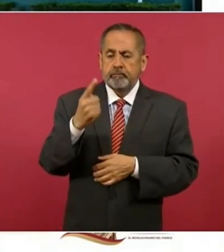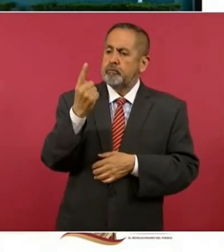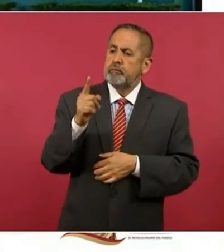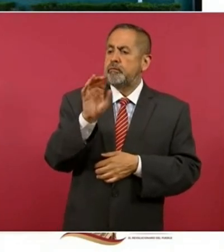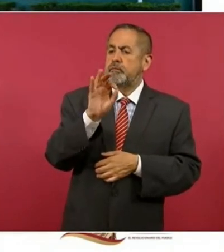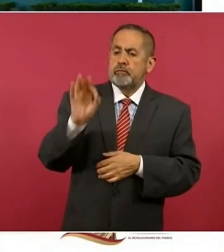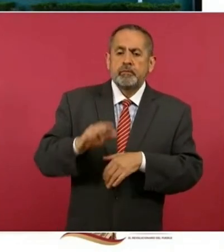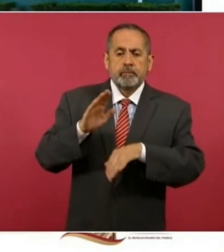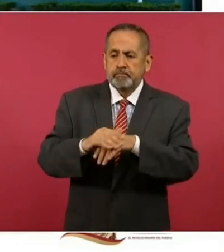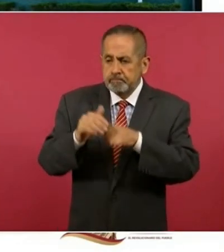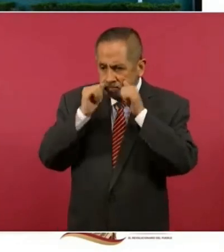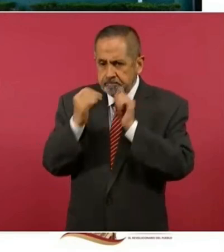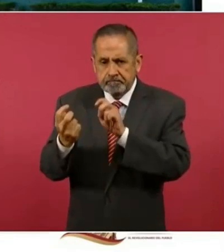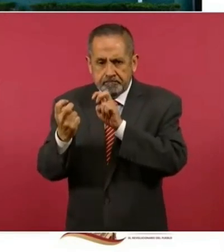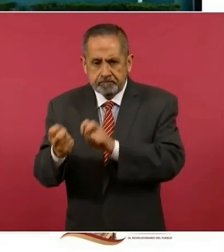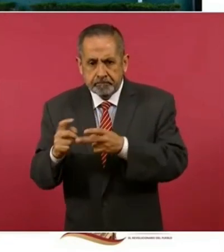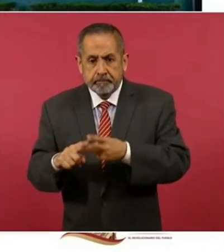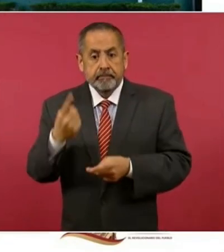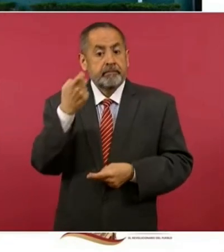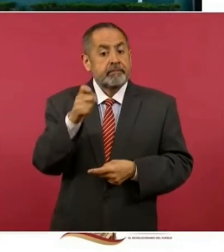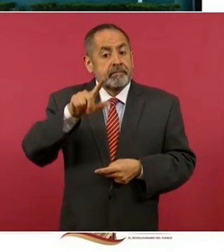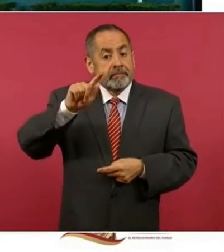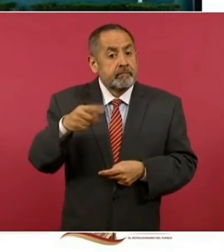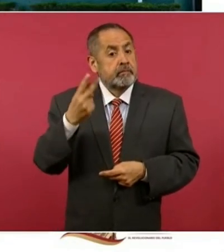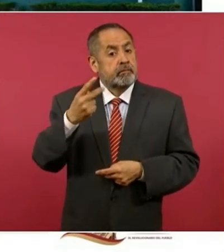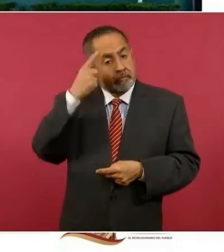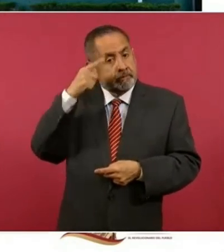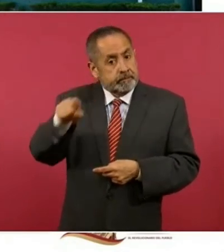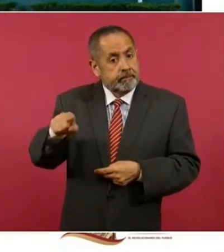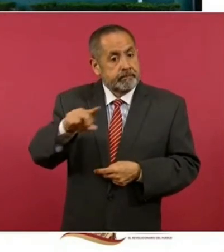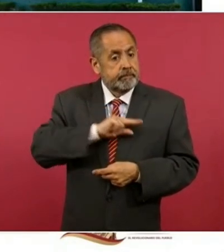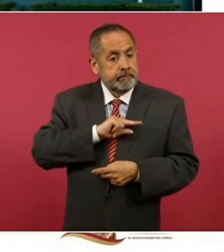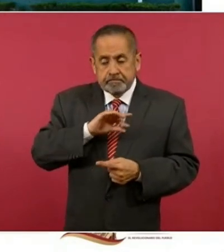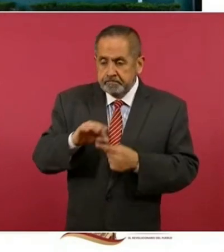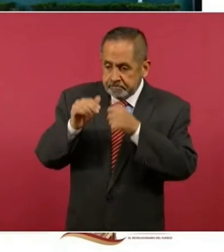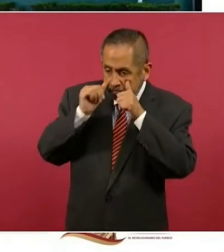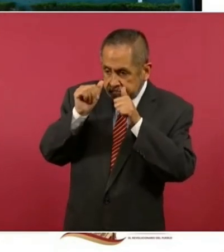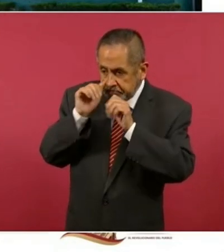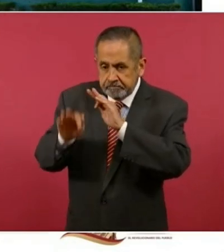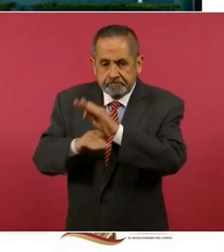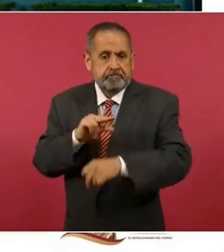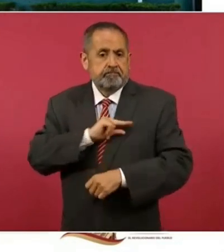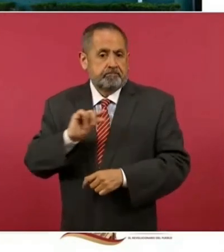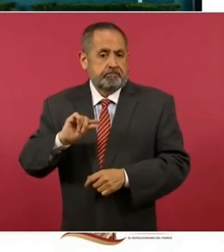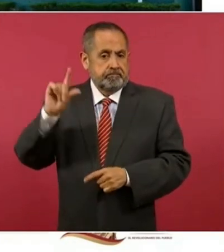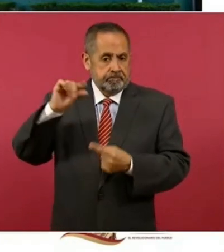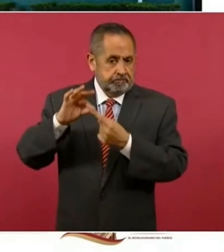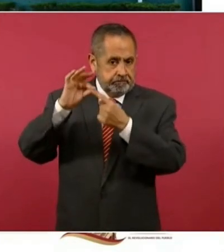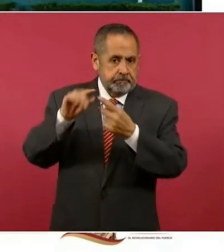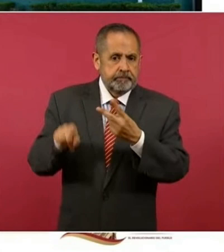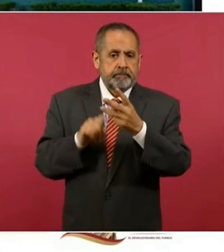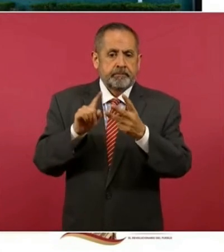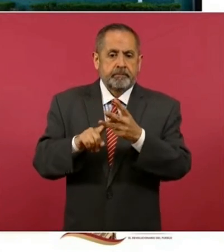familiar, 171% más de consultas de especialidad, 22% más cirugías y